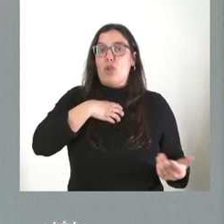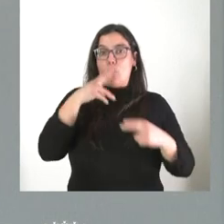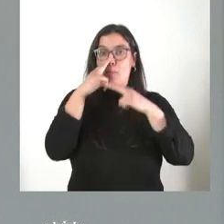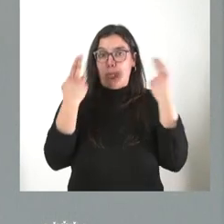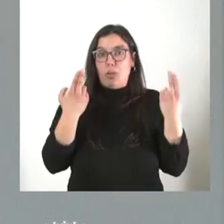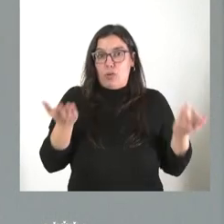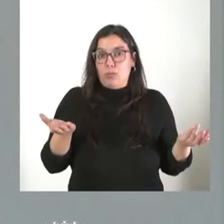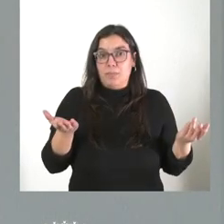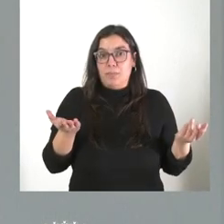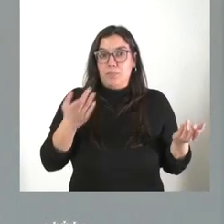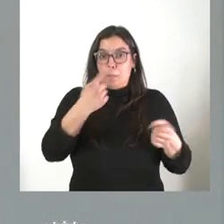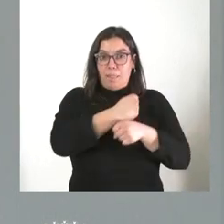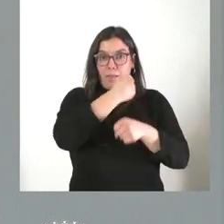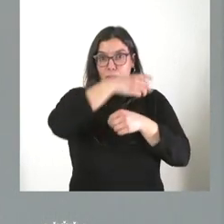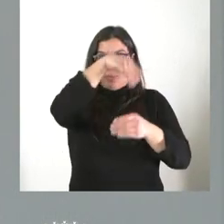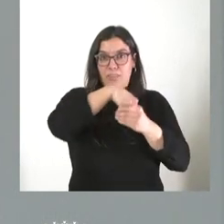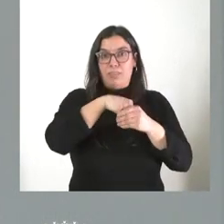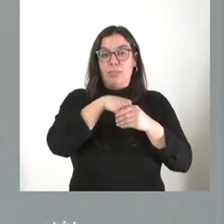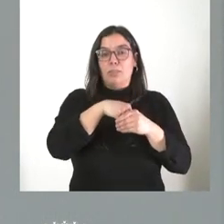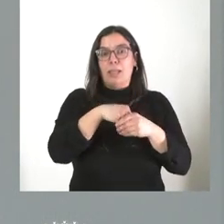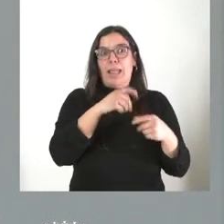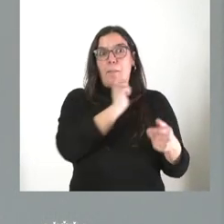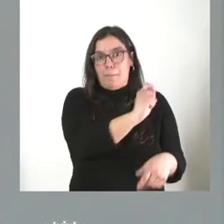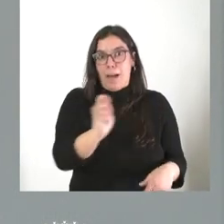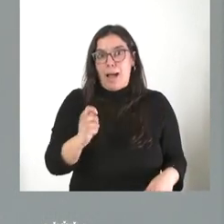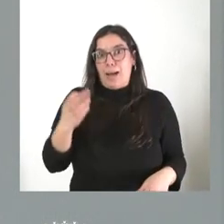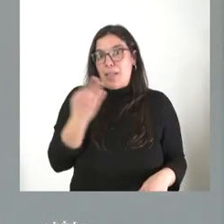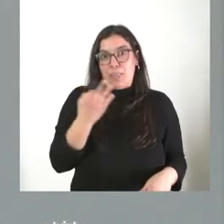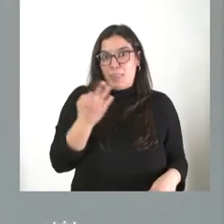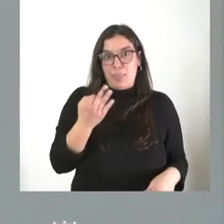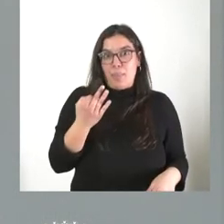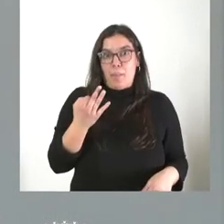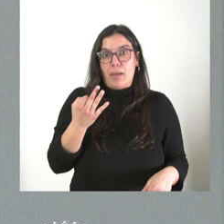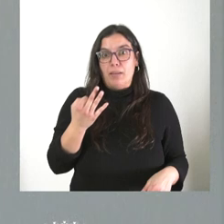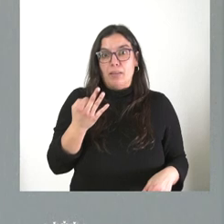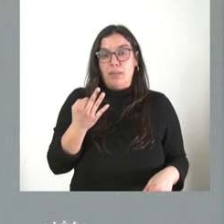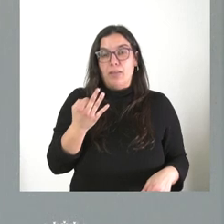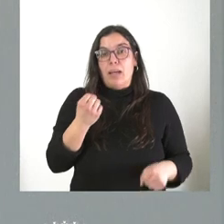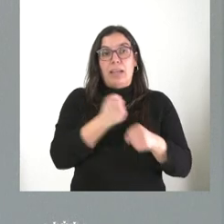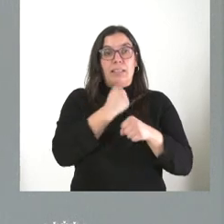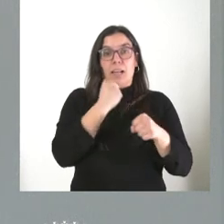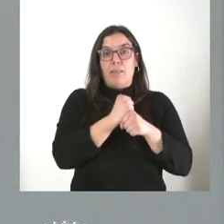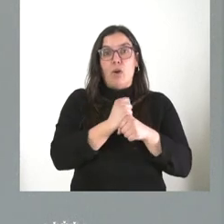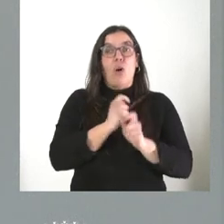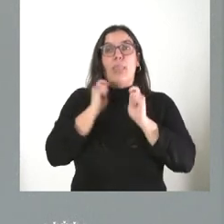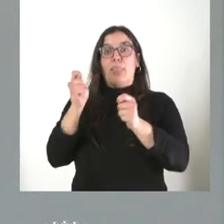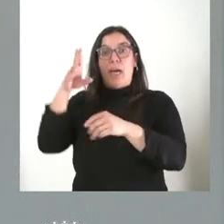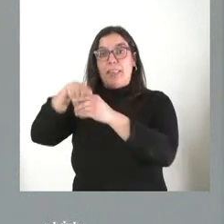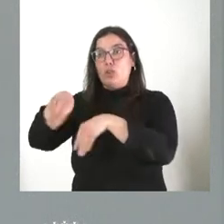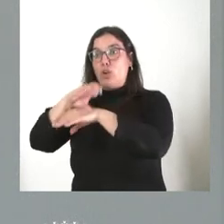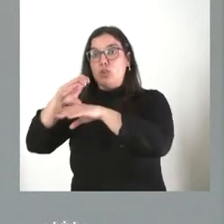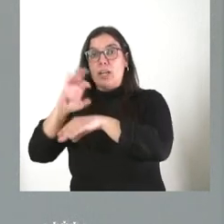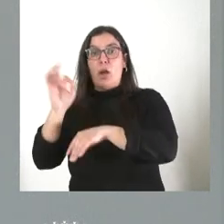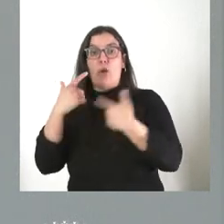por tanto son empleados públicos que en todo caso habría que pagarles esta tarea se asignara a una consejería se asignará